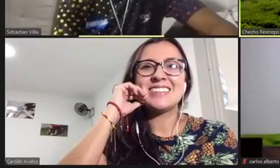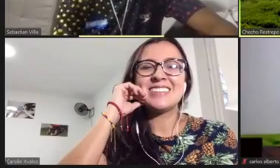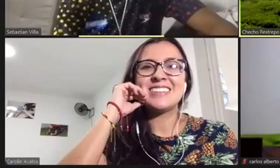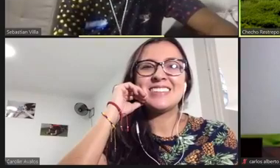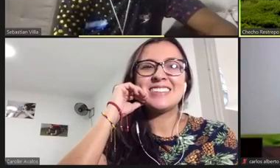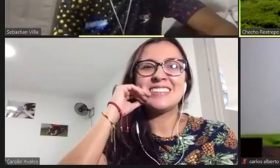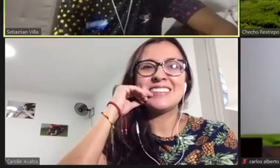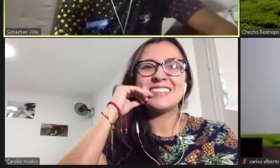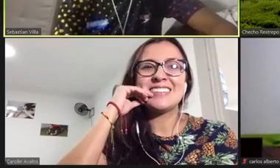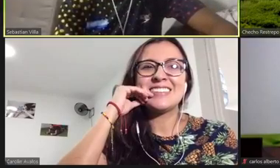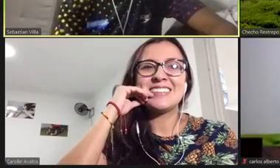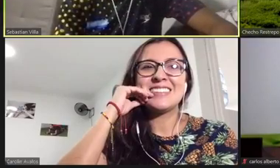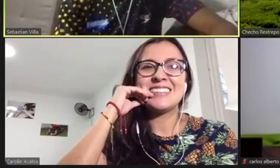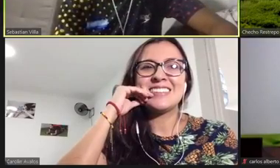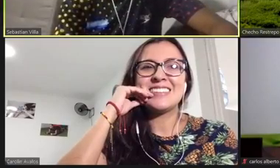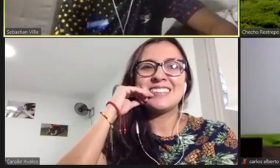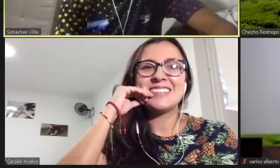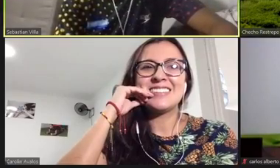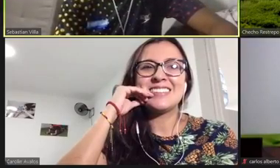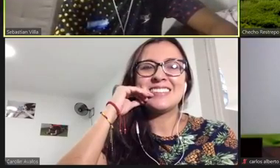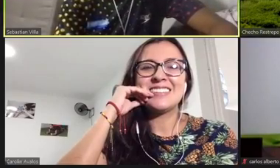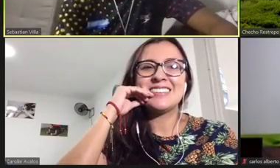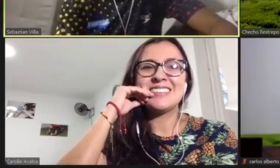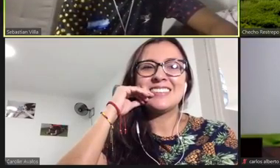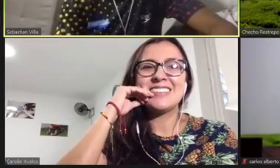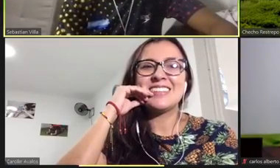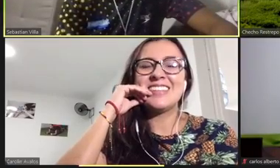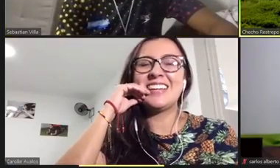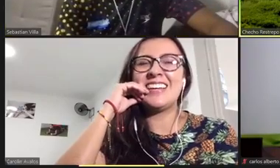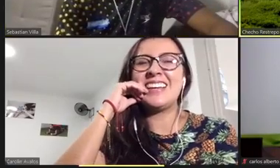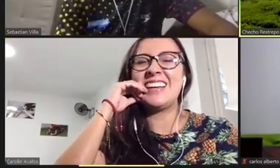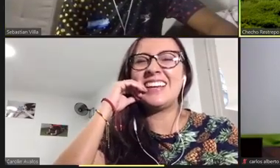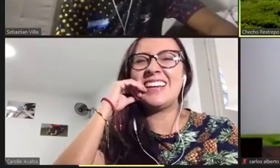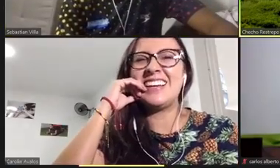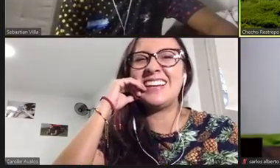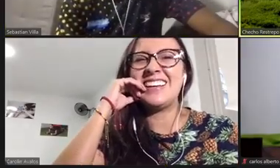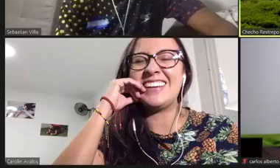no, purchan, pura chanda colombiana.